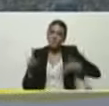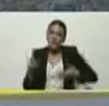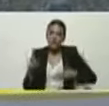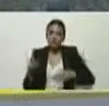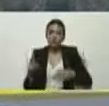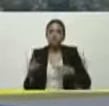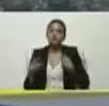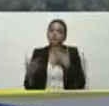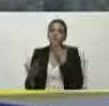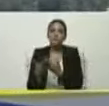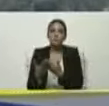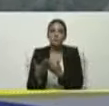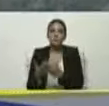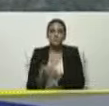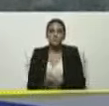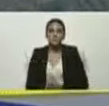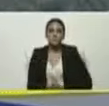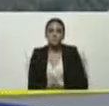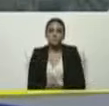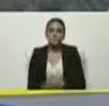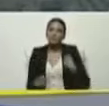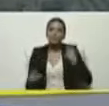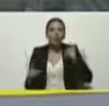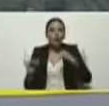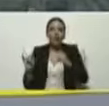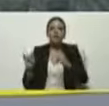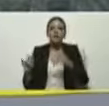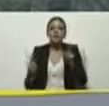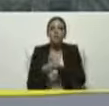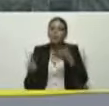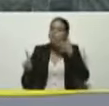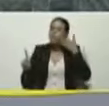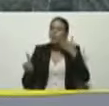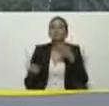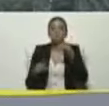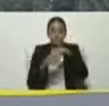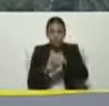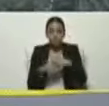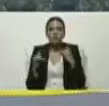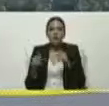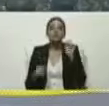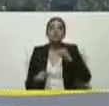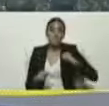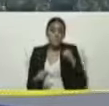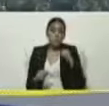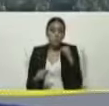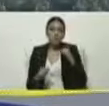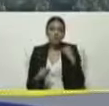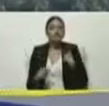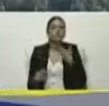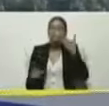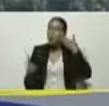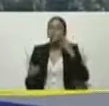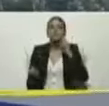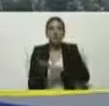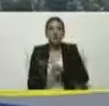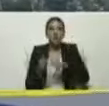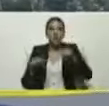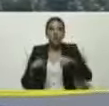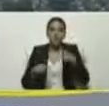Bolivariana. Qué orgullo tener el bastón de mando de la policía hoy por hoy aquí.